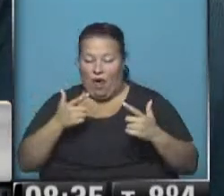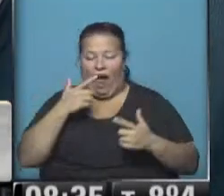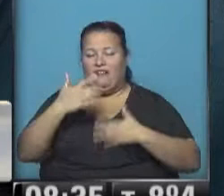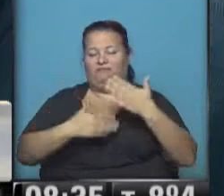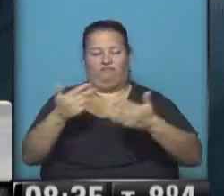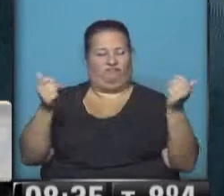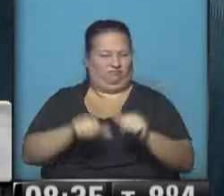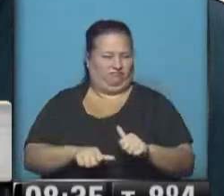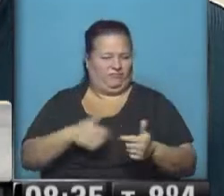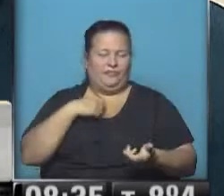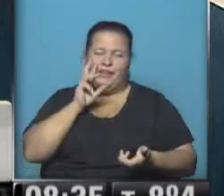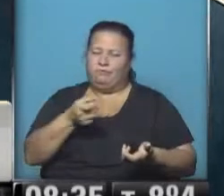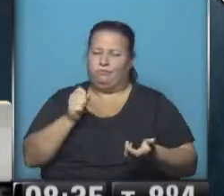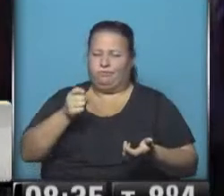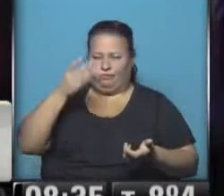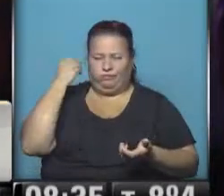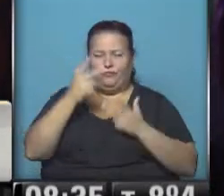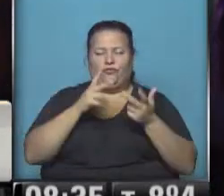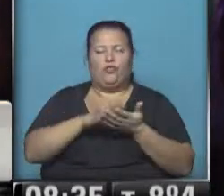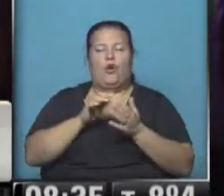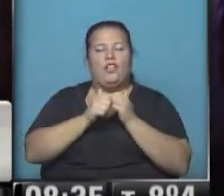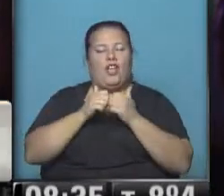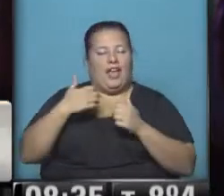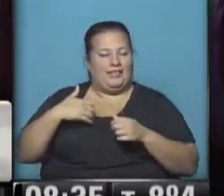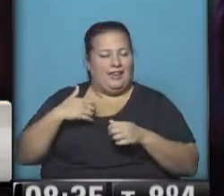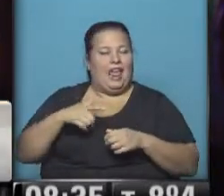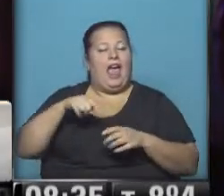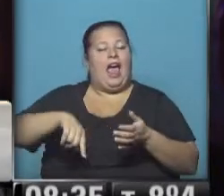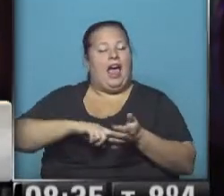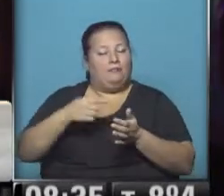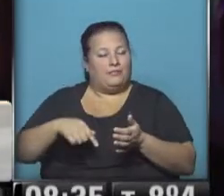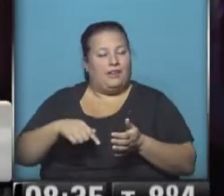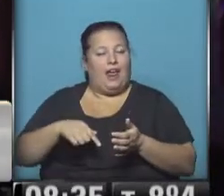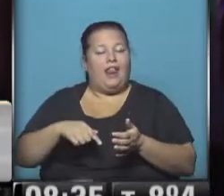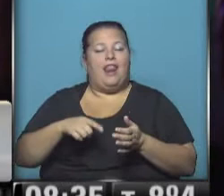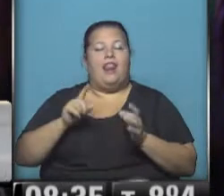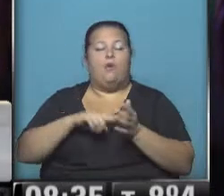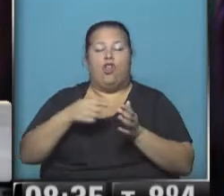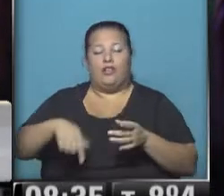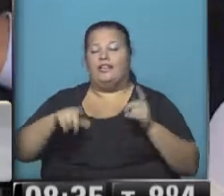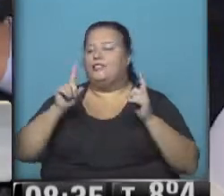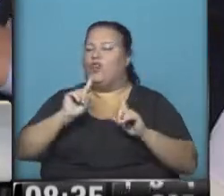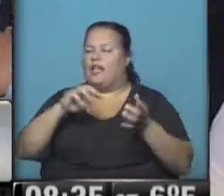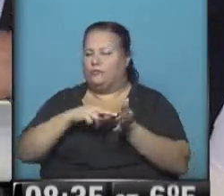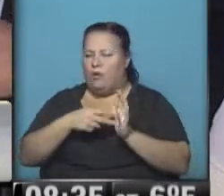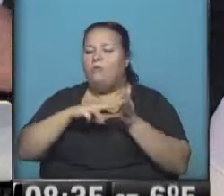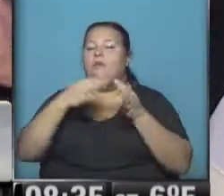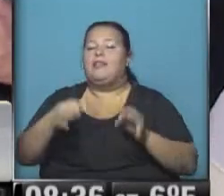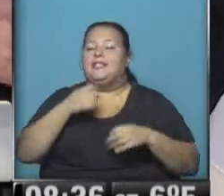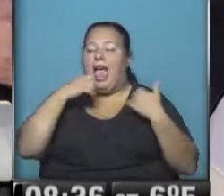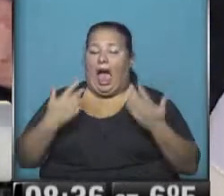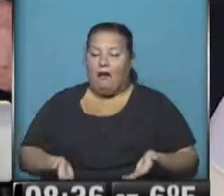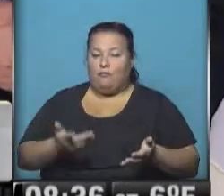funciona mal y lo hemos visto muchas veces alarga la historia argentina en la ciudad buenos aires eso no es el problema el problema es si podemos